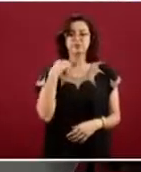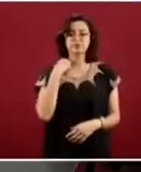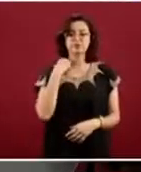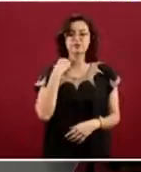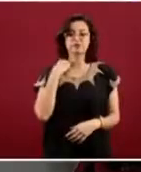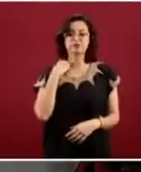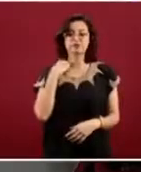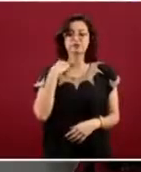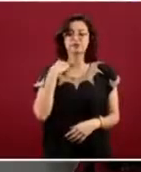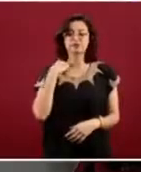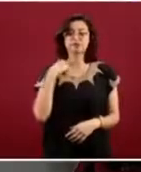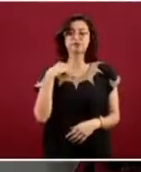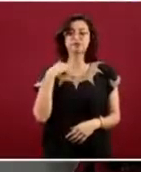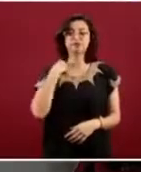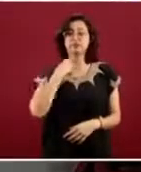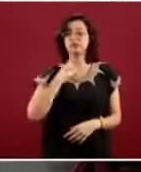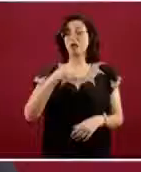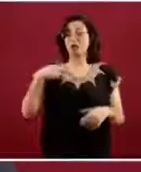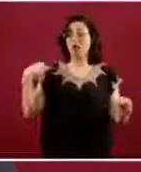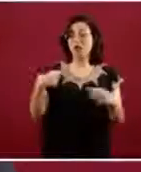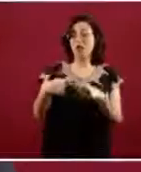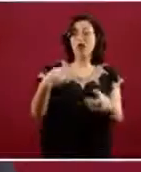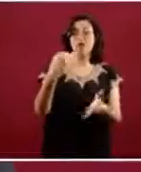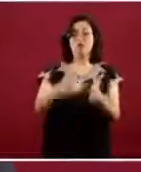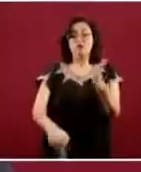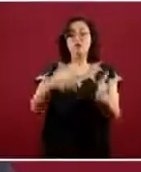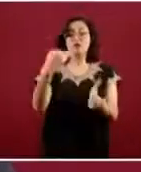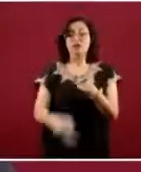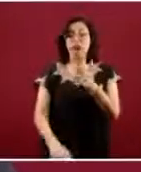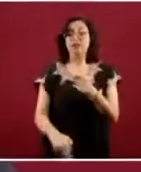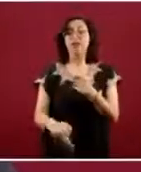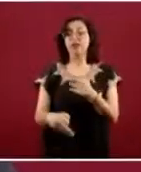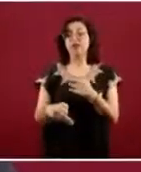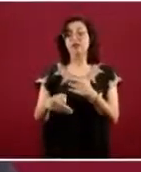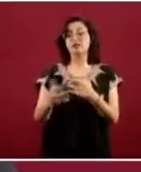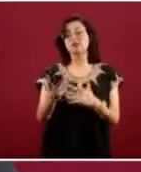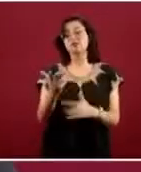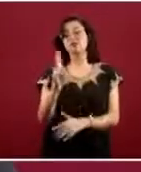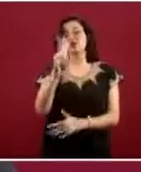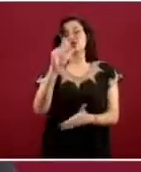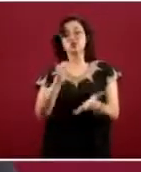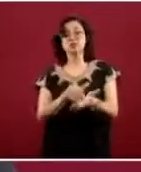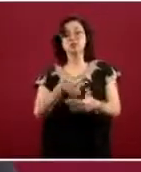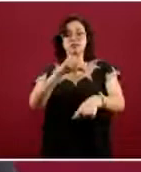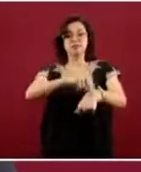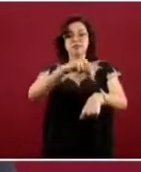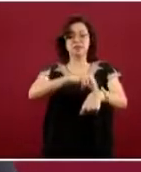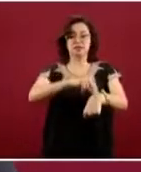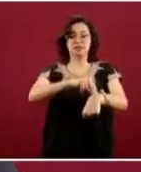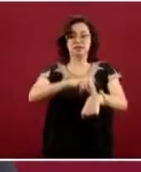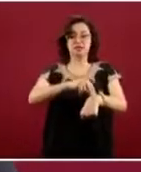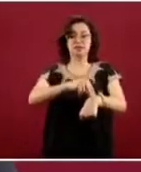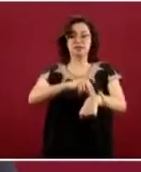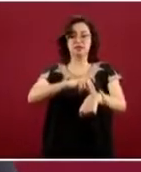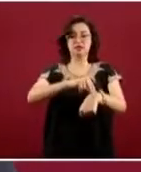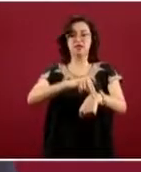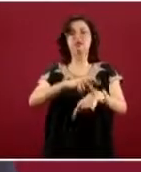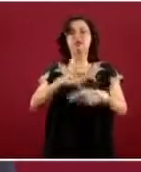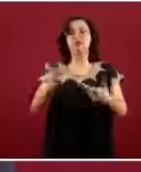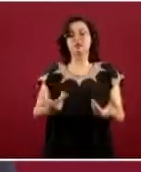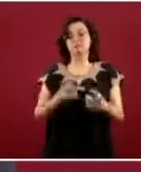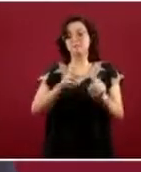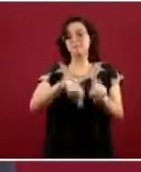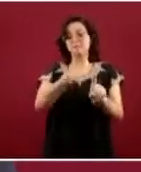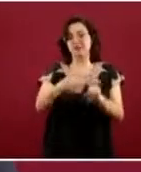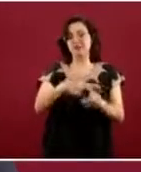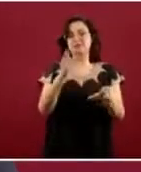¿Cuántos más se requieren? Bueno, el déficit que tenemos para atender esta patología es de cerca de 2.000 médicos más. Necesitamos que